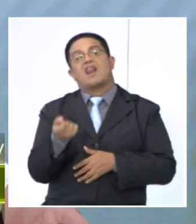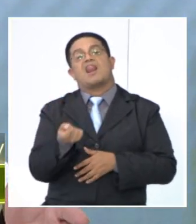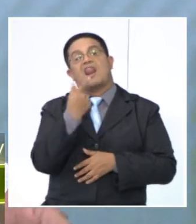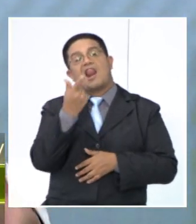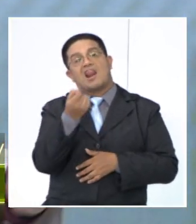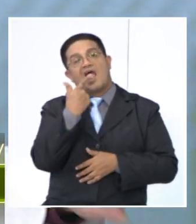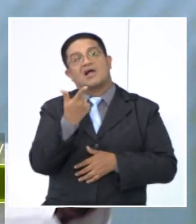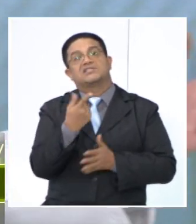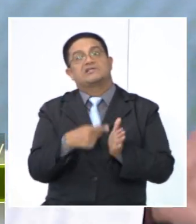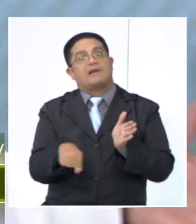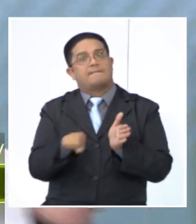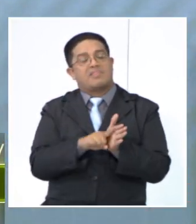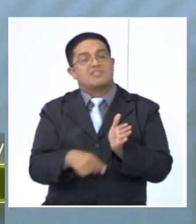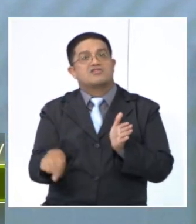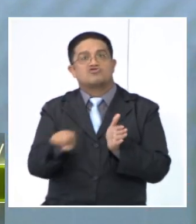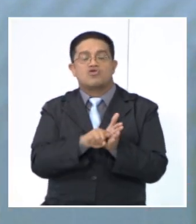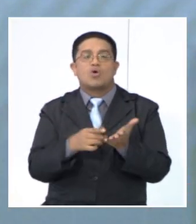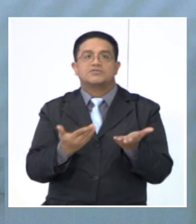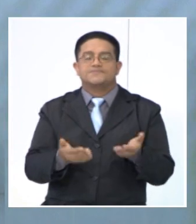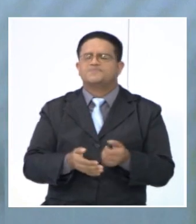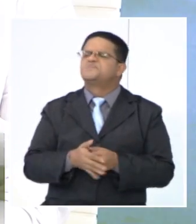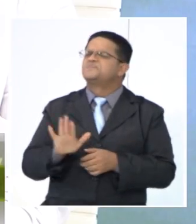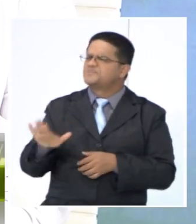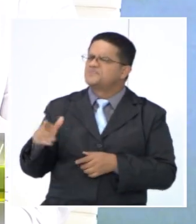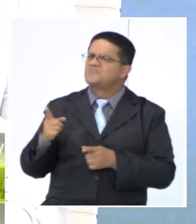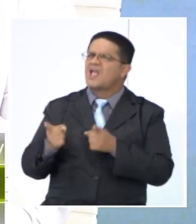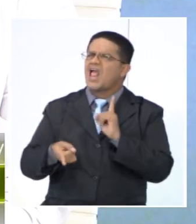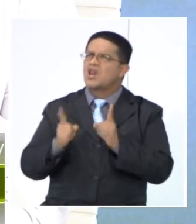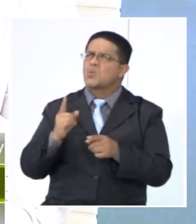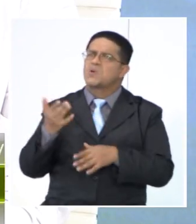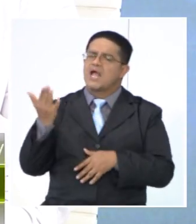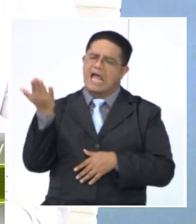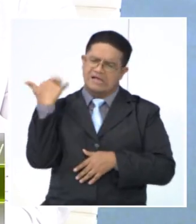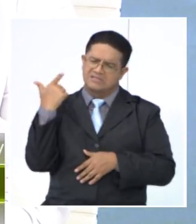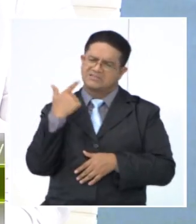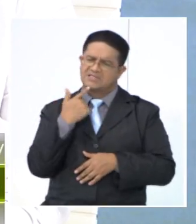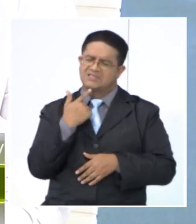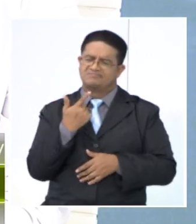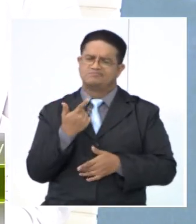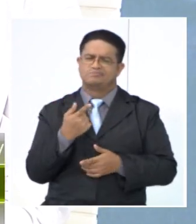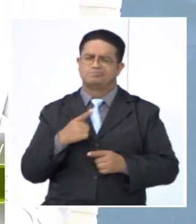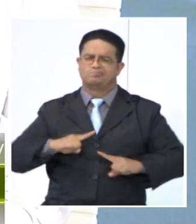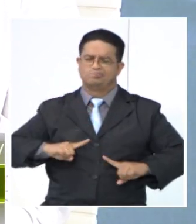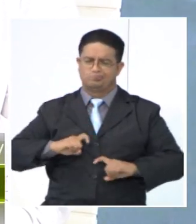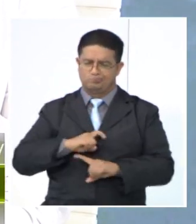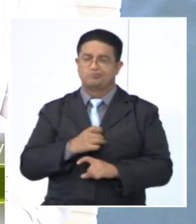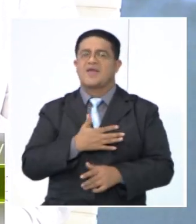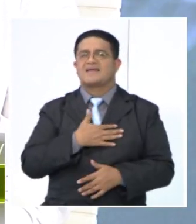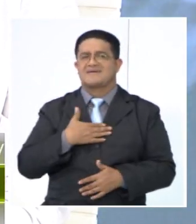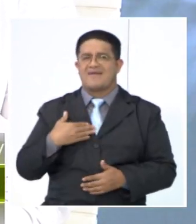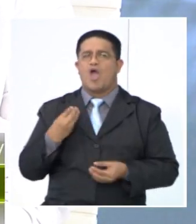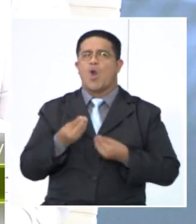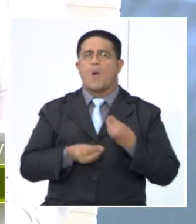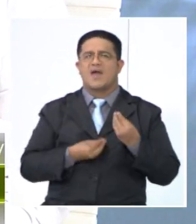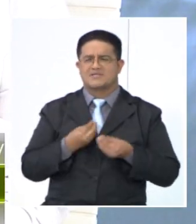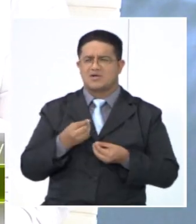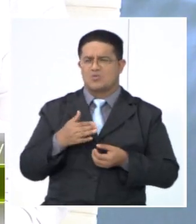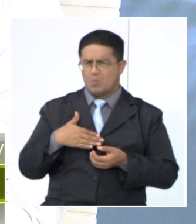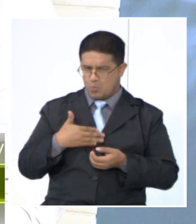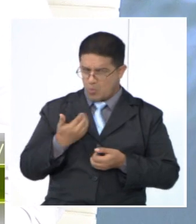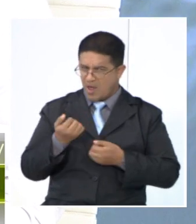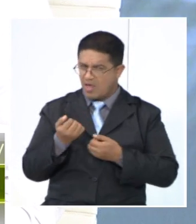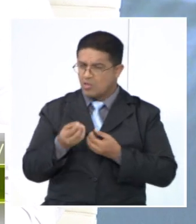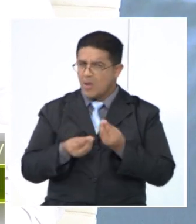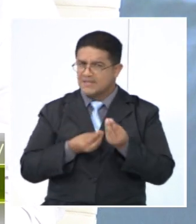tratamientos a repetición durante cierto tiempo. Si alguna vez tuve Helicobacter pylori y quiero hacerlo de forma preventiva, ¿se puede hacer